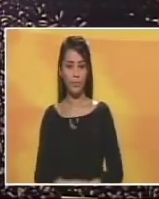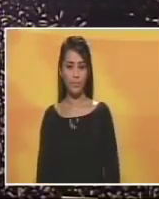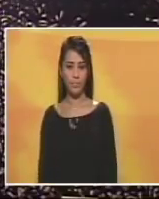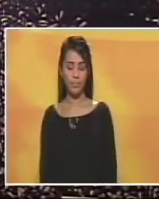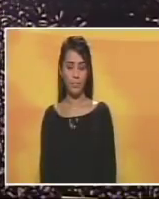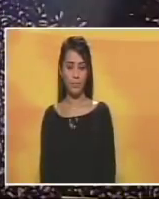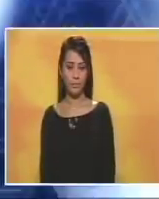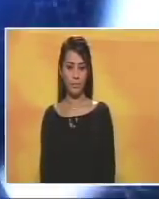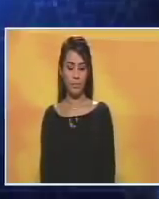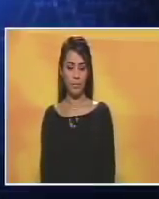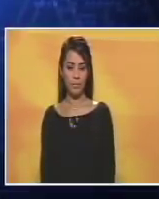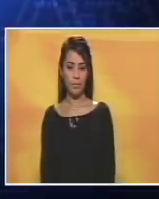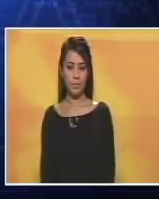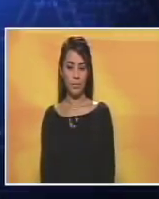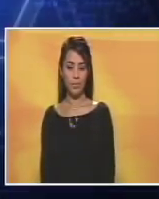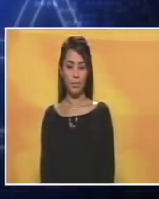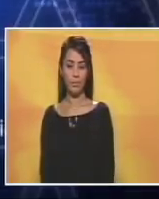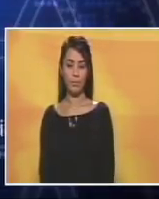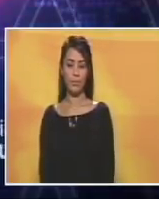meridiana.